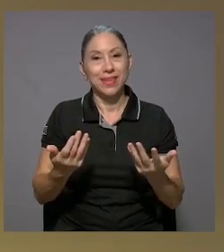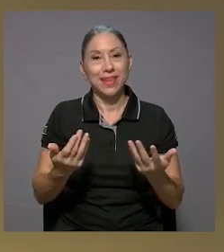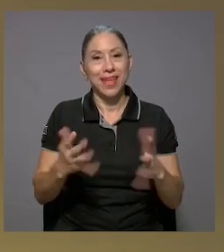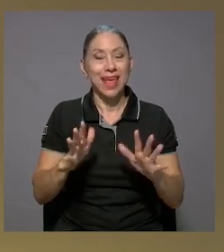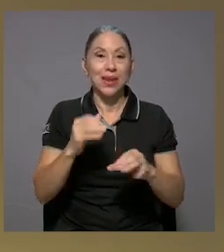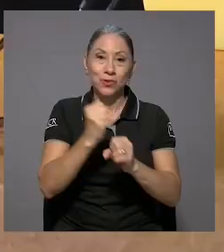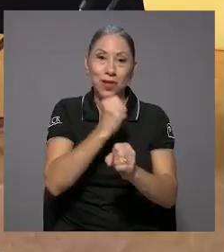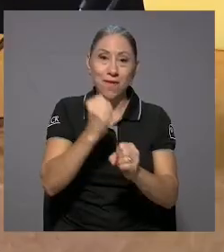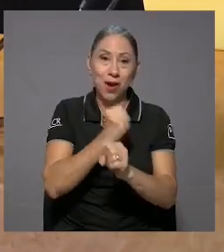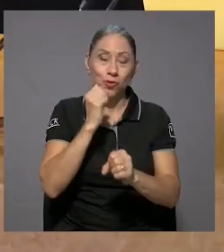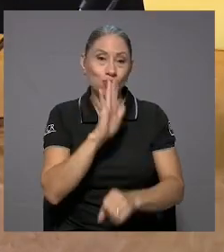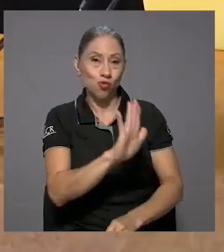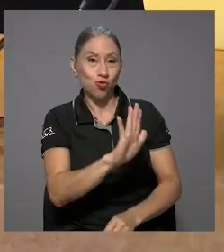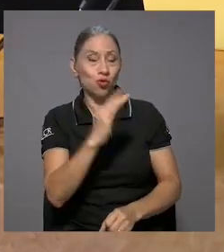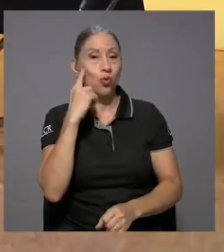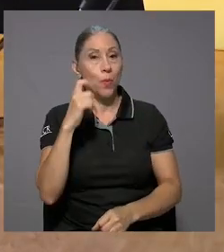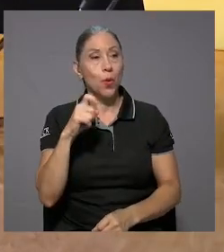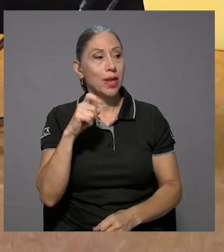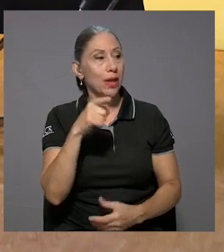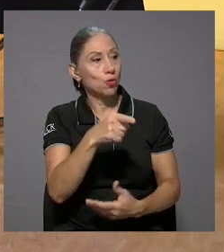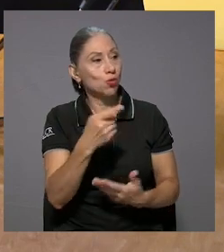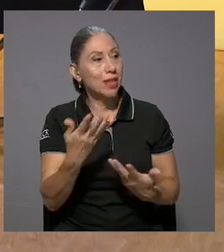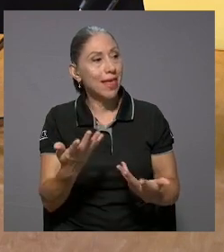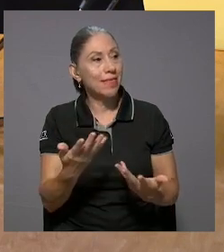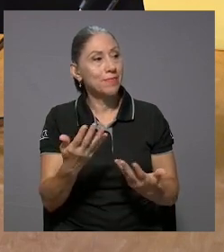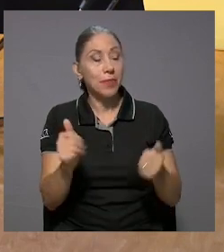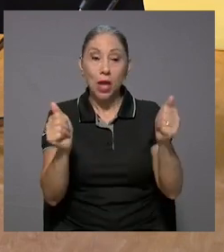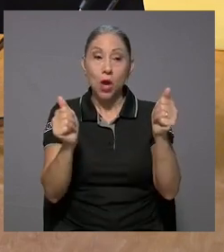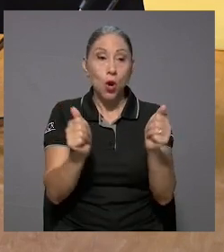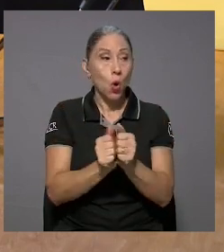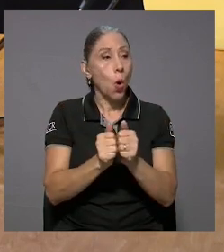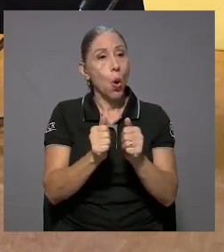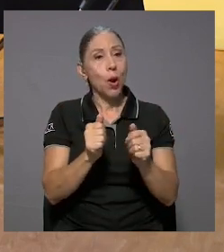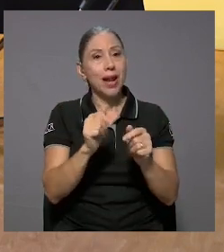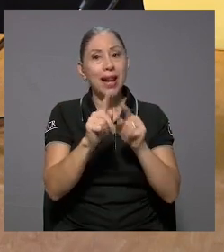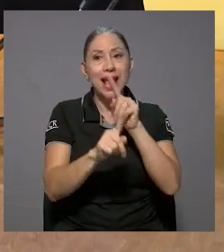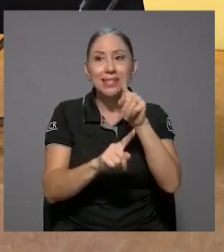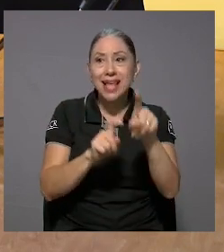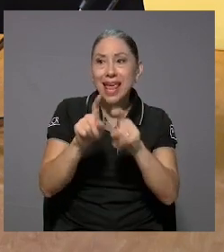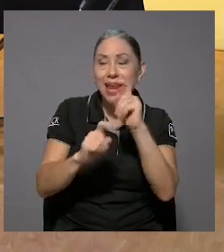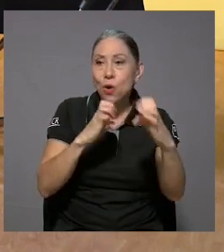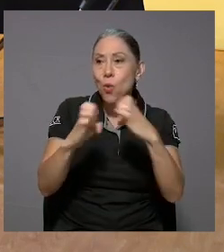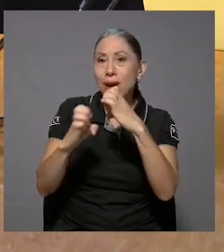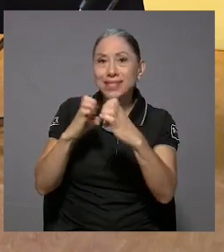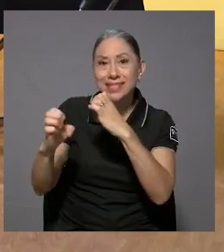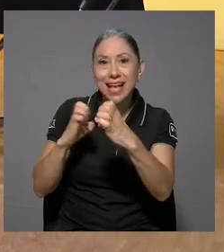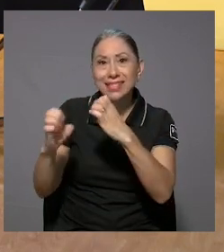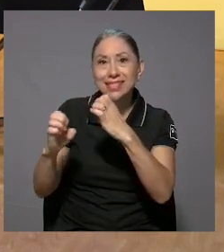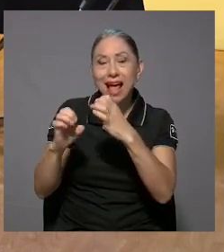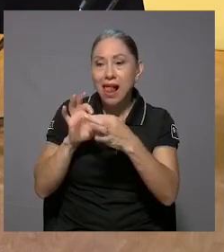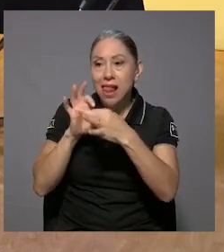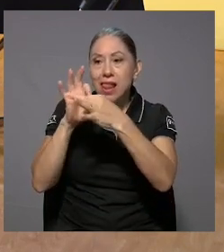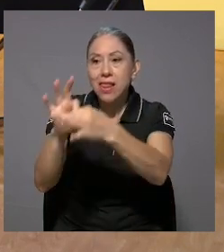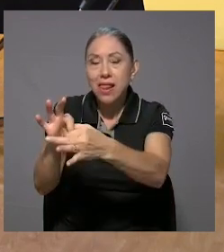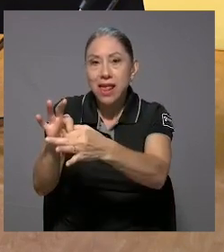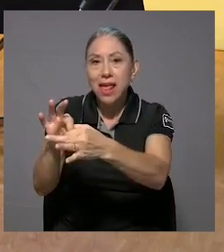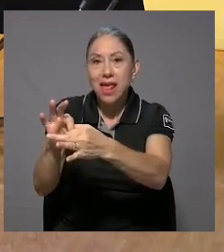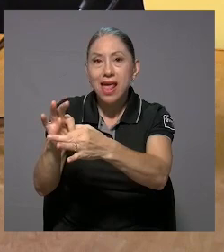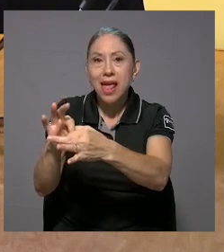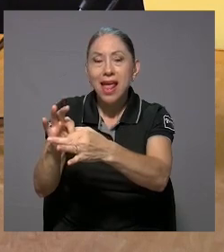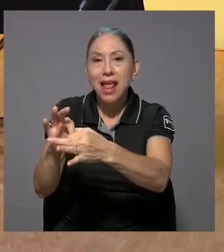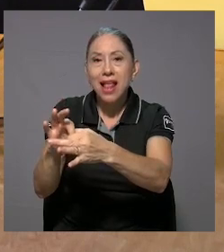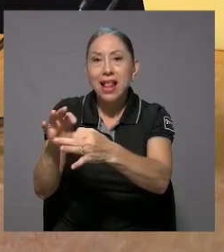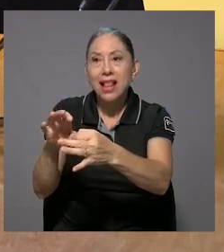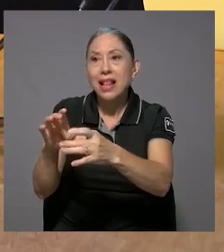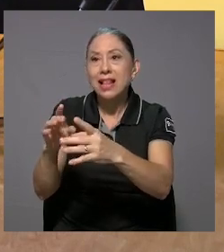en los trabajos suyos, porque usted con las encuestas aterriza el censo, o con el censo aterriza las